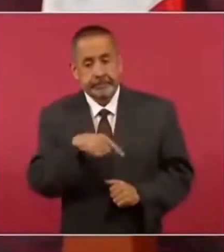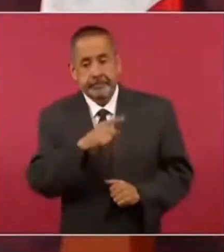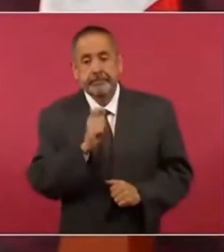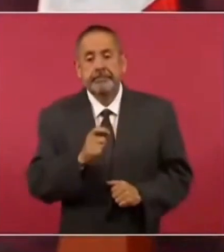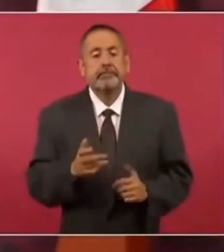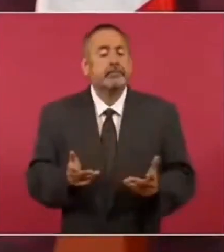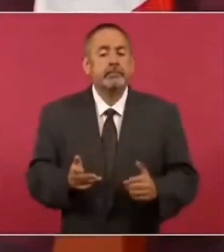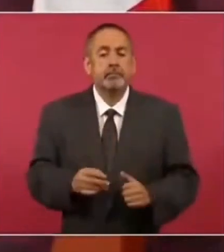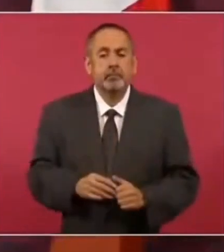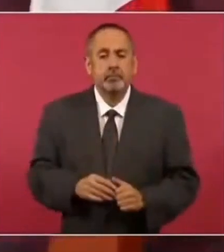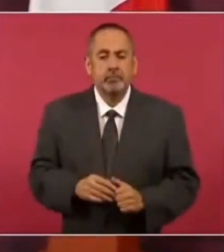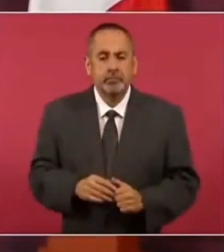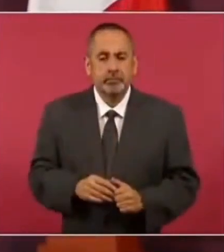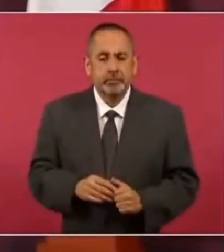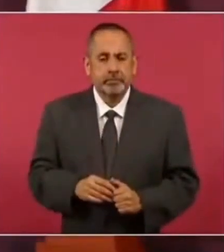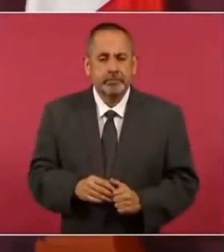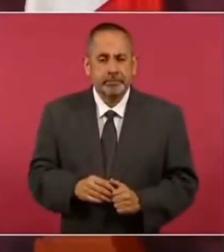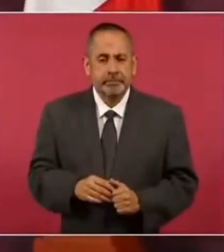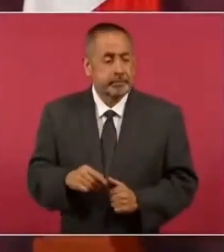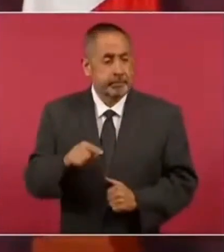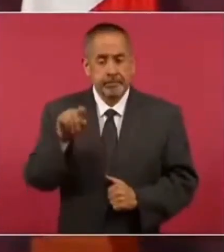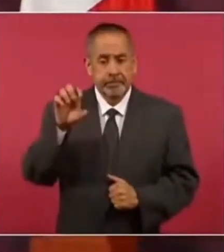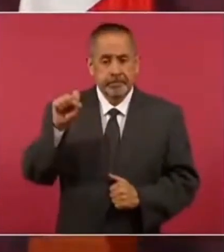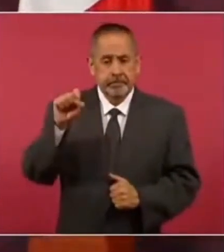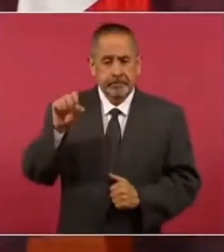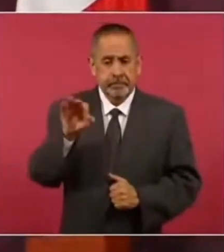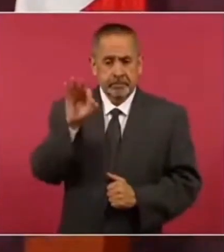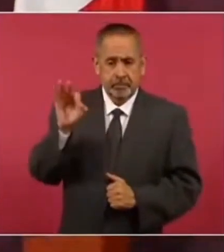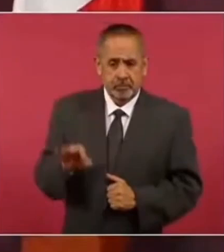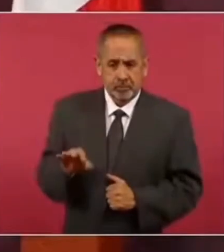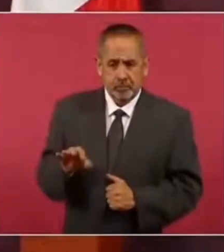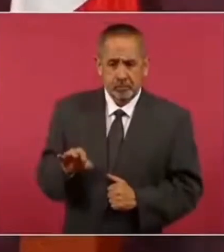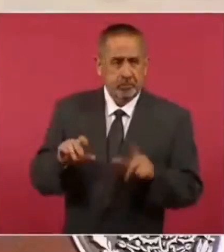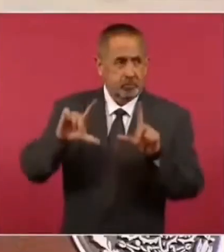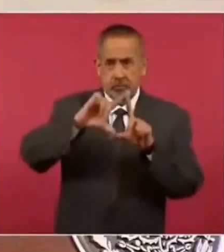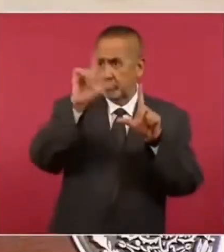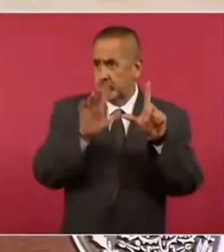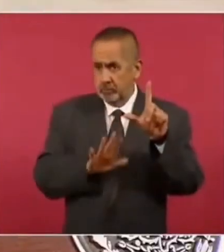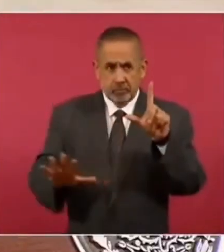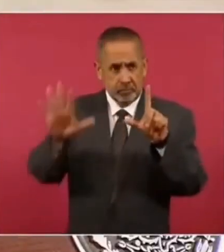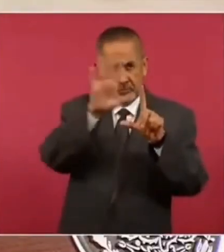a entregar el 60% del territorio nacional,